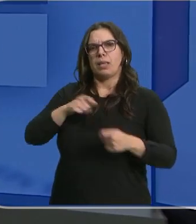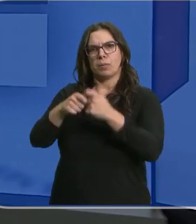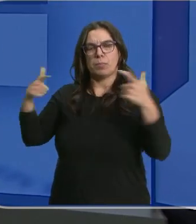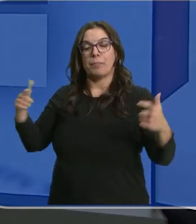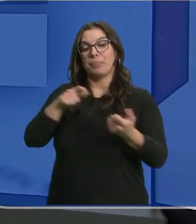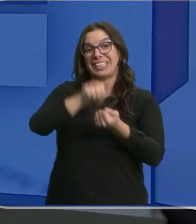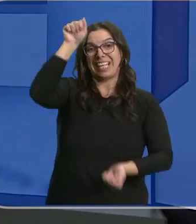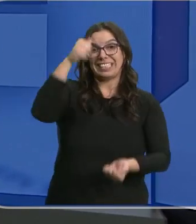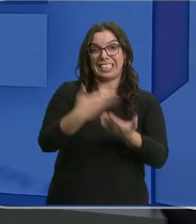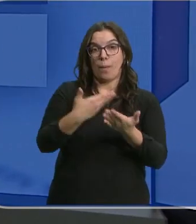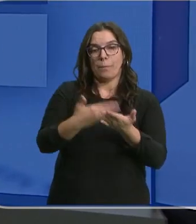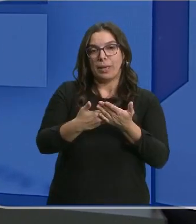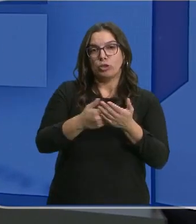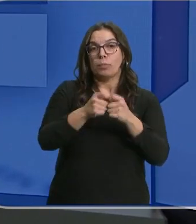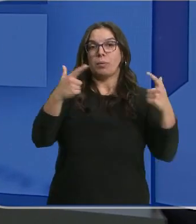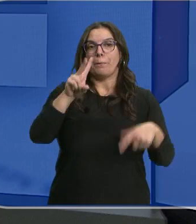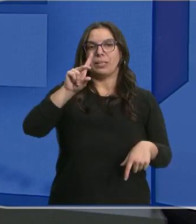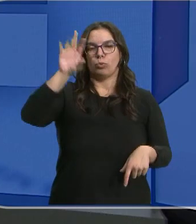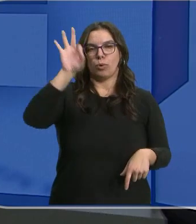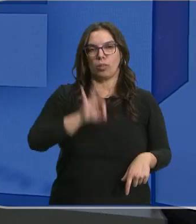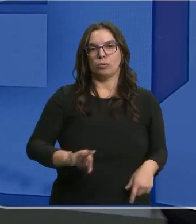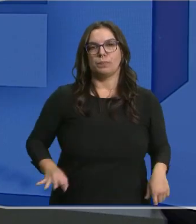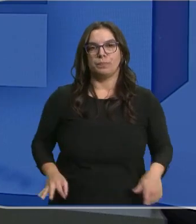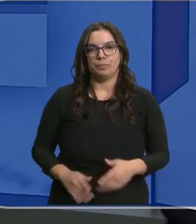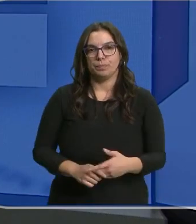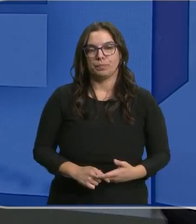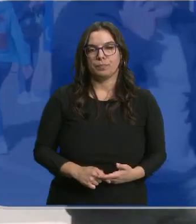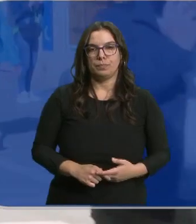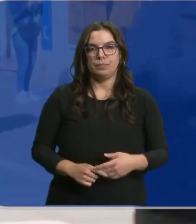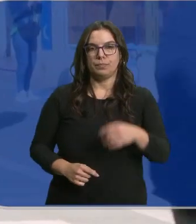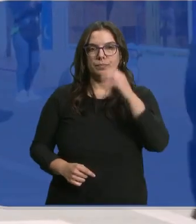de testamentos han aumentado un 21%.